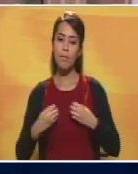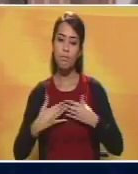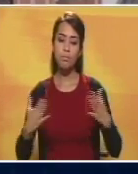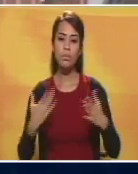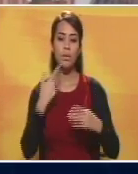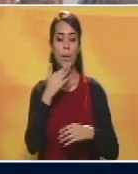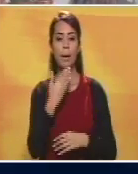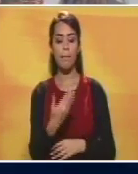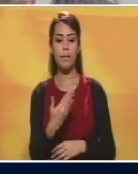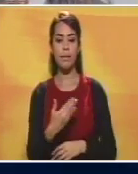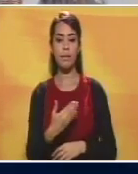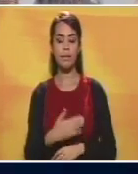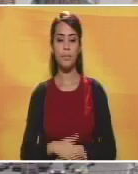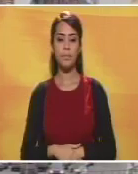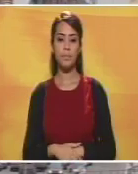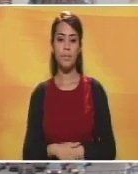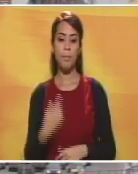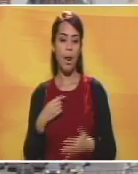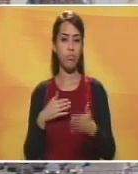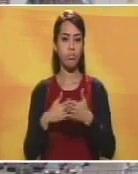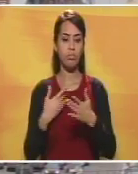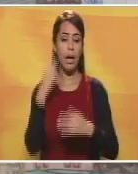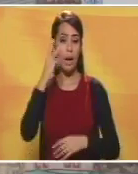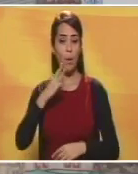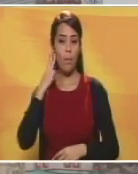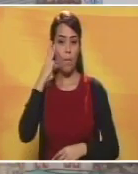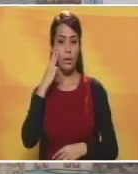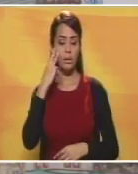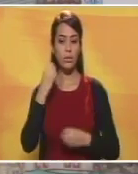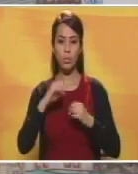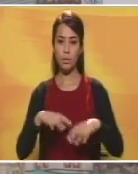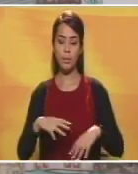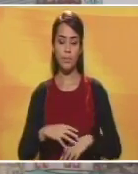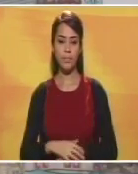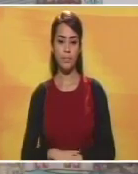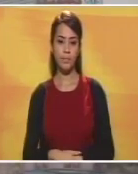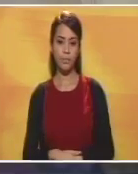las exigencias de Teherán para evitar que Washington lo abandone.